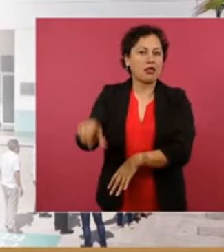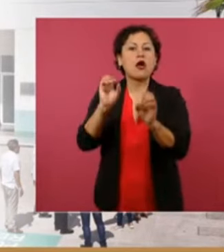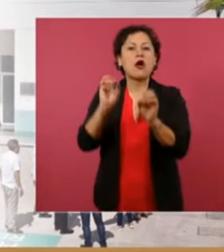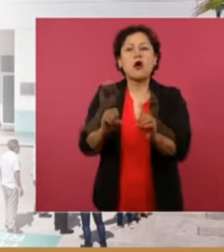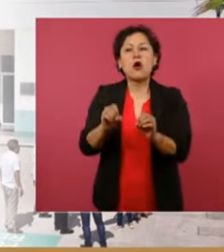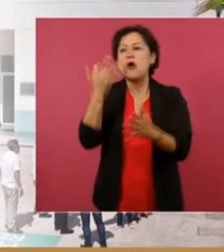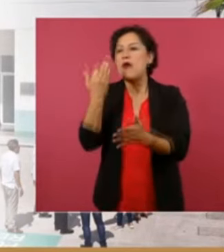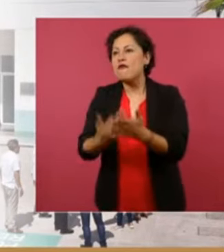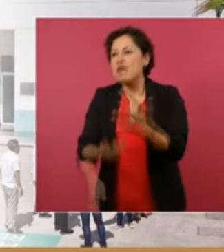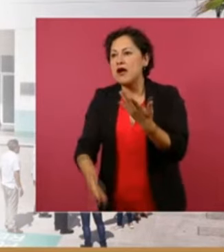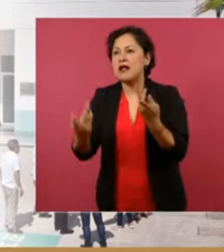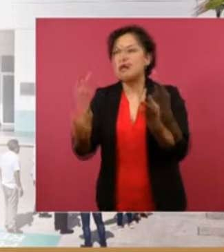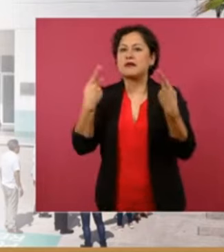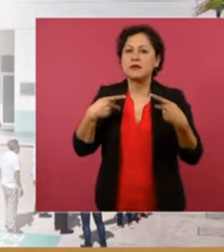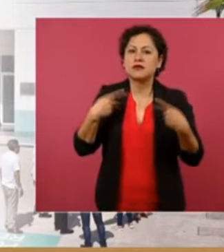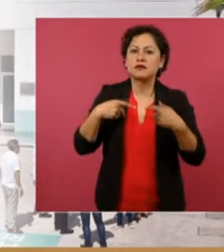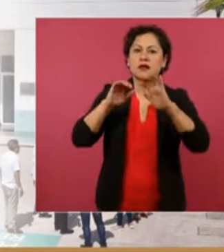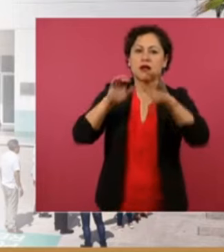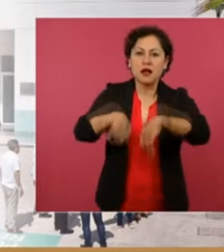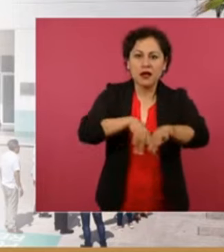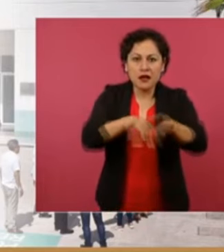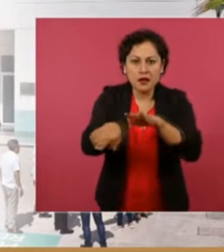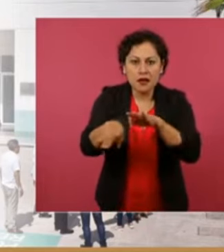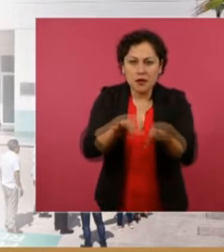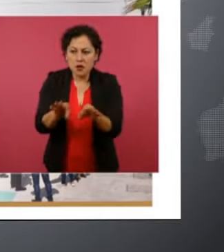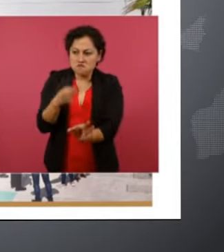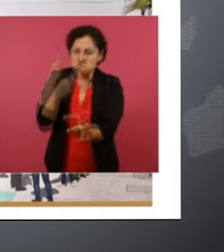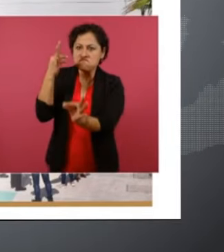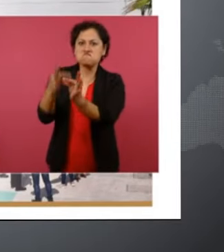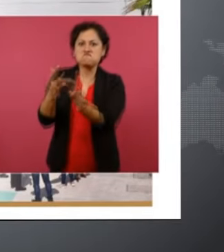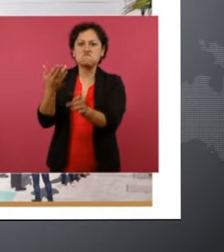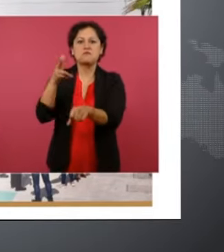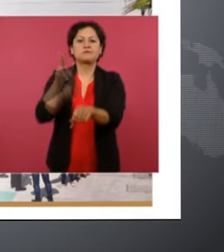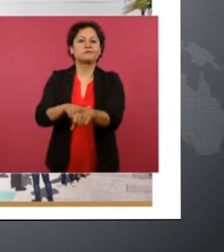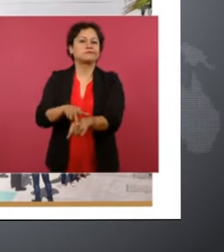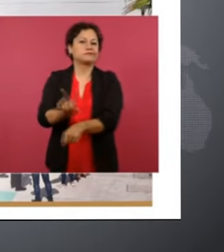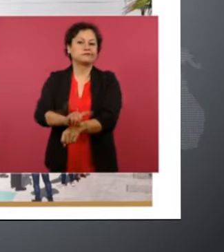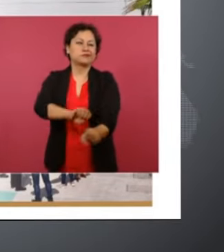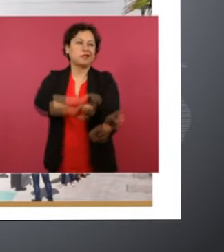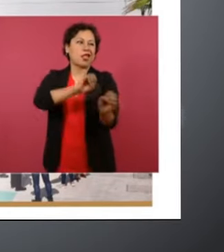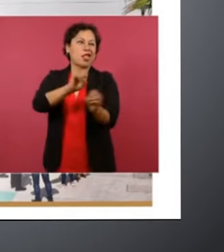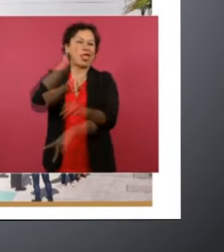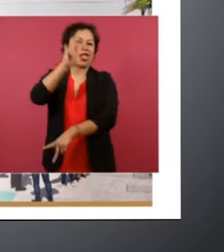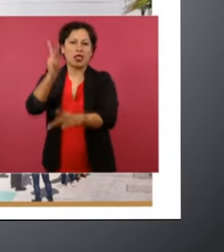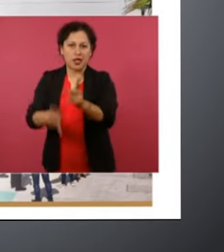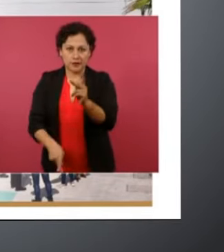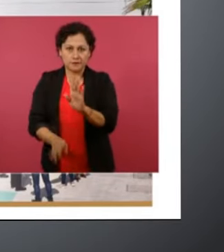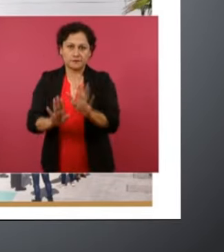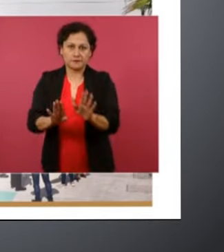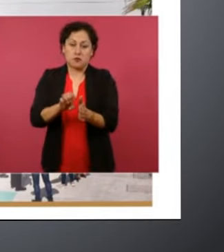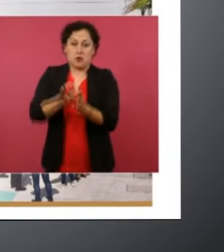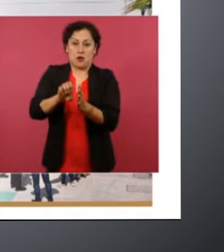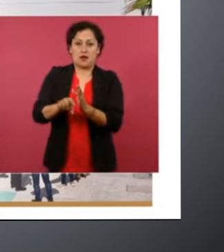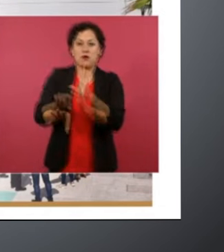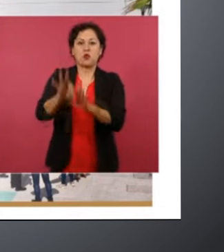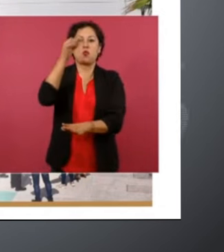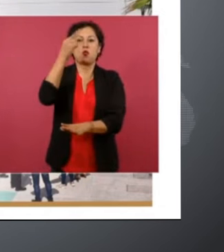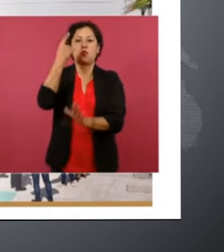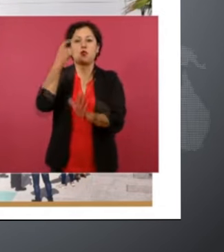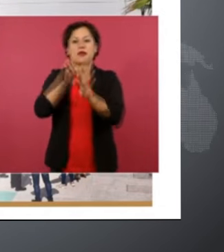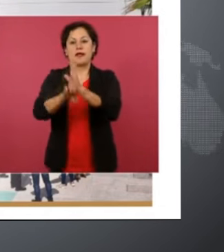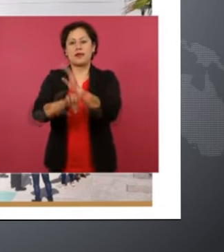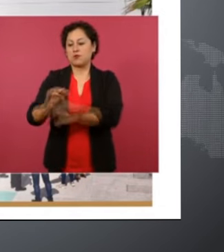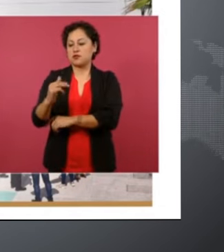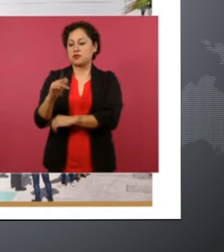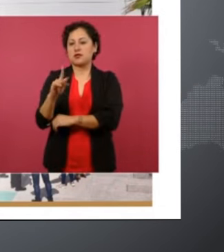médicos, médicas especialistas para operar realmente como un hospital. Destacó el hospital de Chilapa de Álvarez, cuya construcción comenzó en 2014,